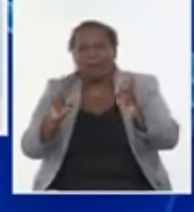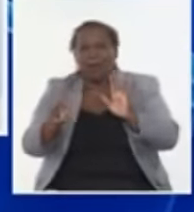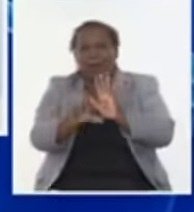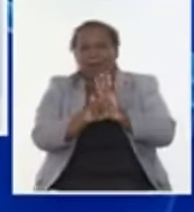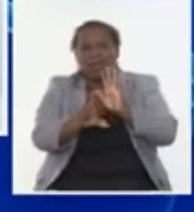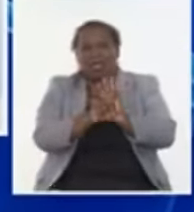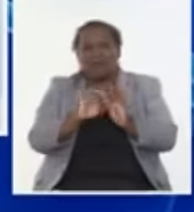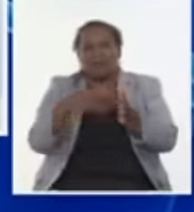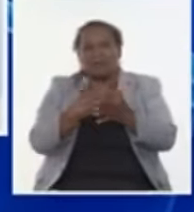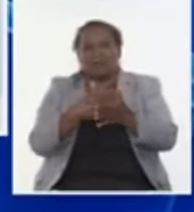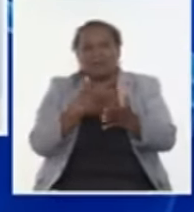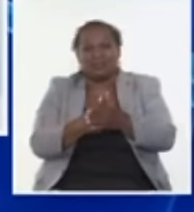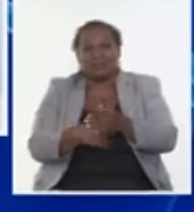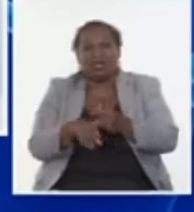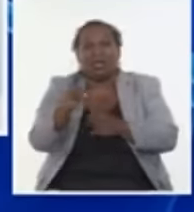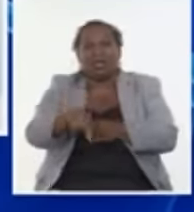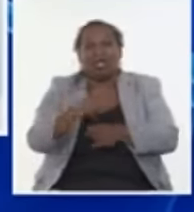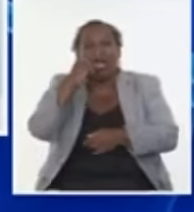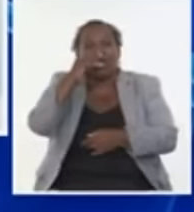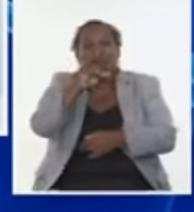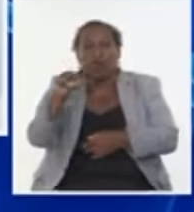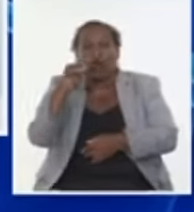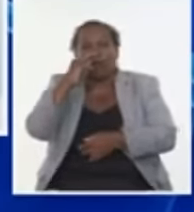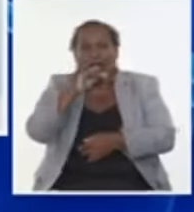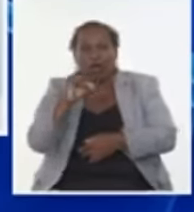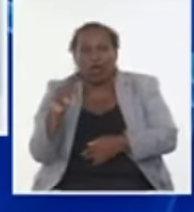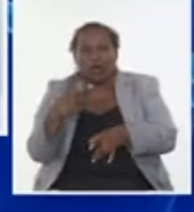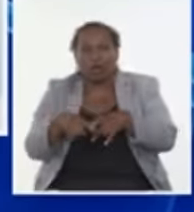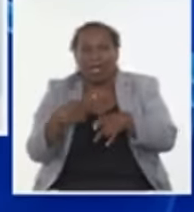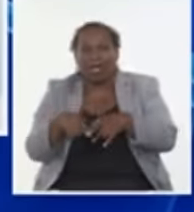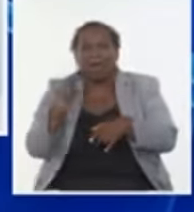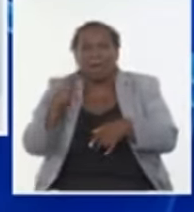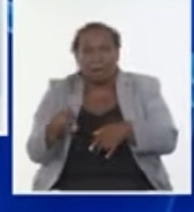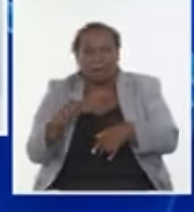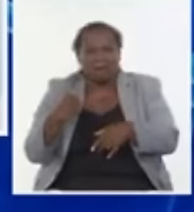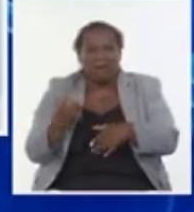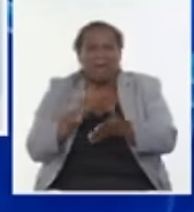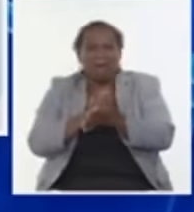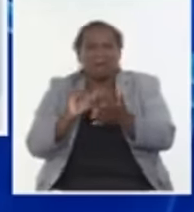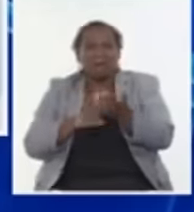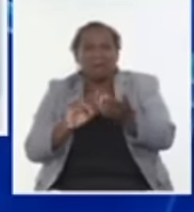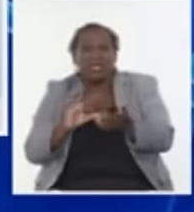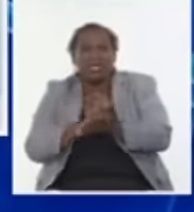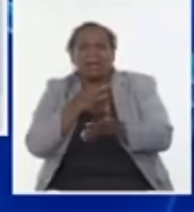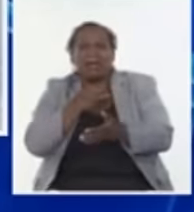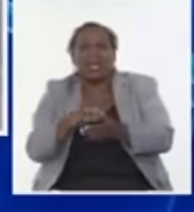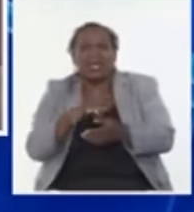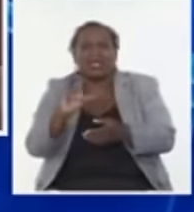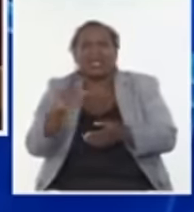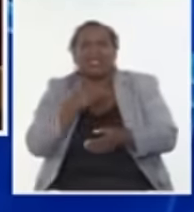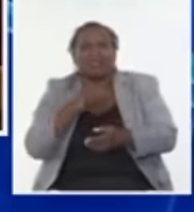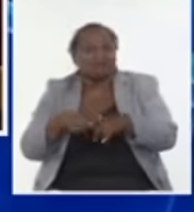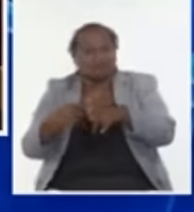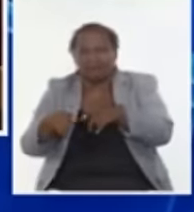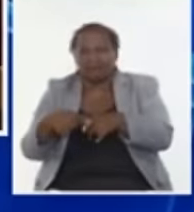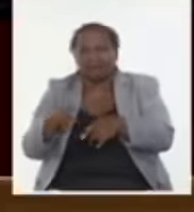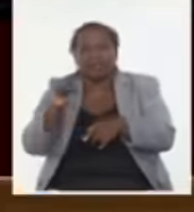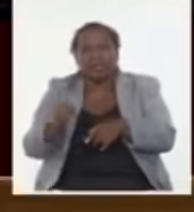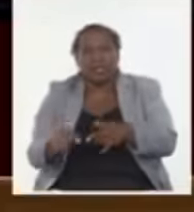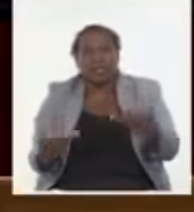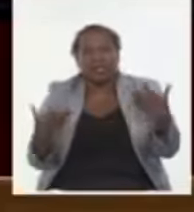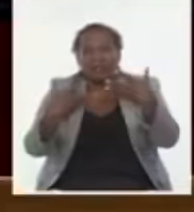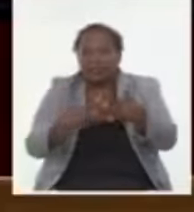la actualización de las normas jurídicas para los nuevos actores económicos y ordenar las relaciones entre los diferentes